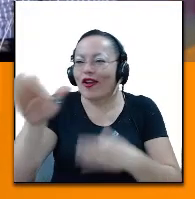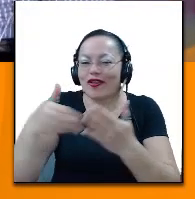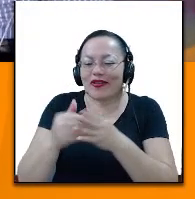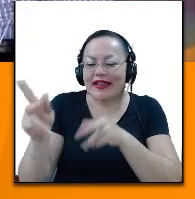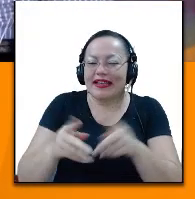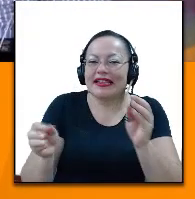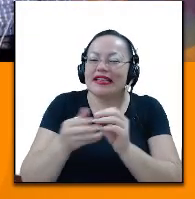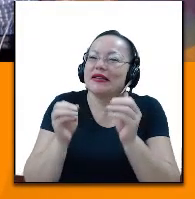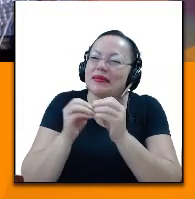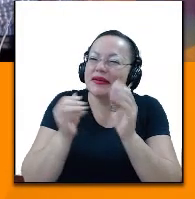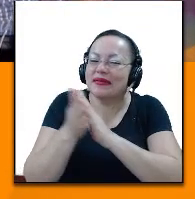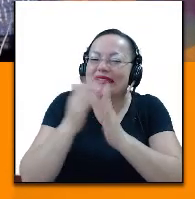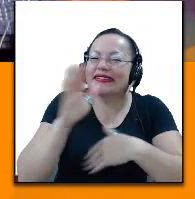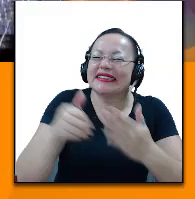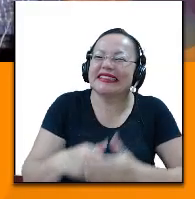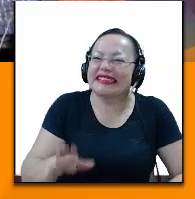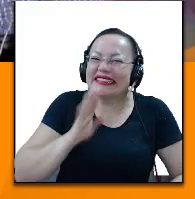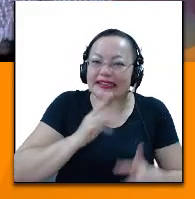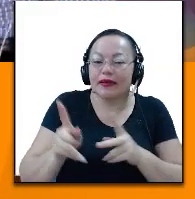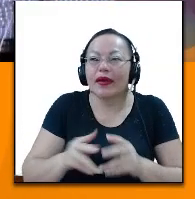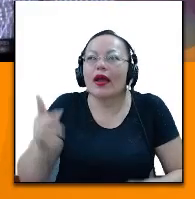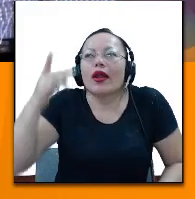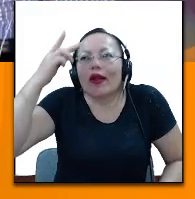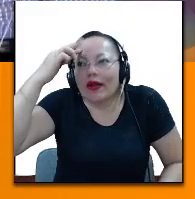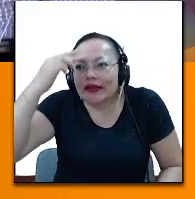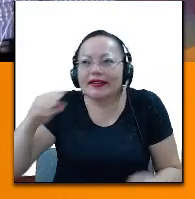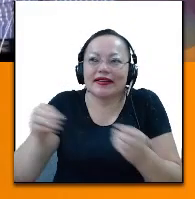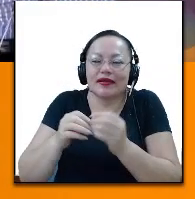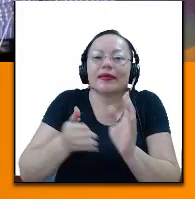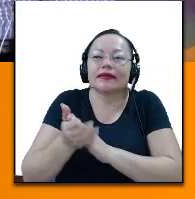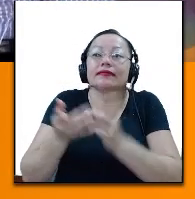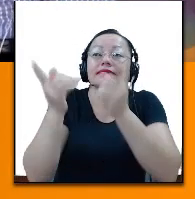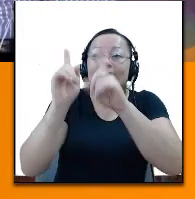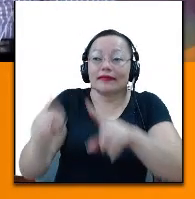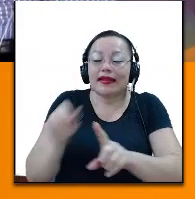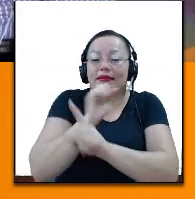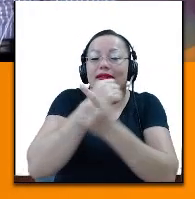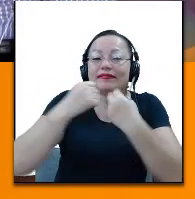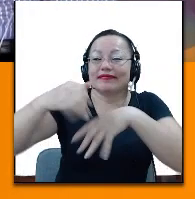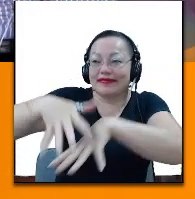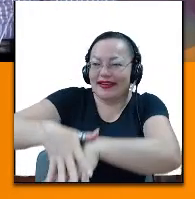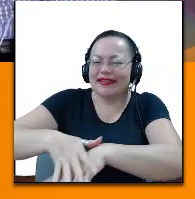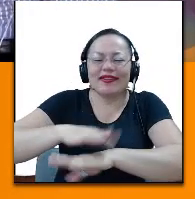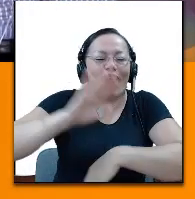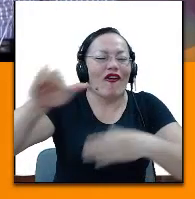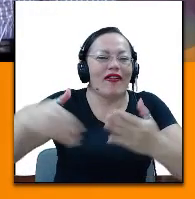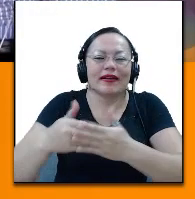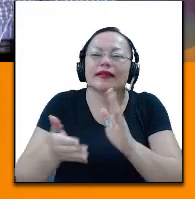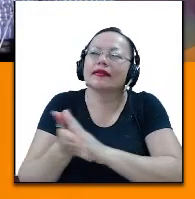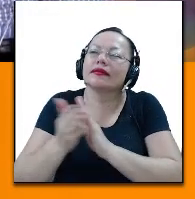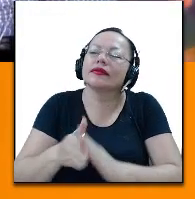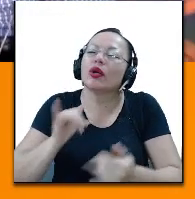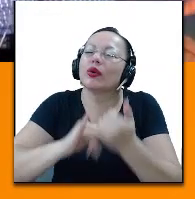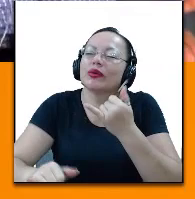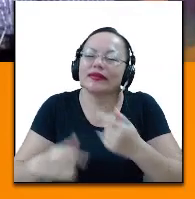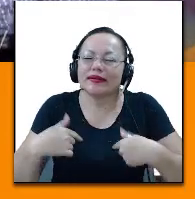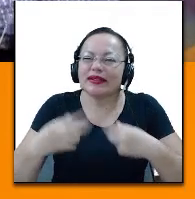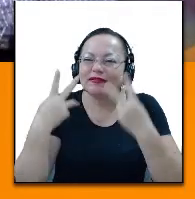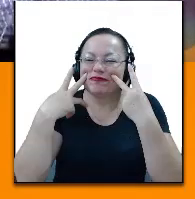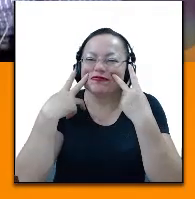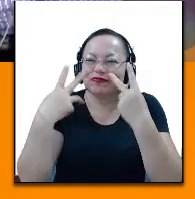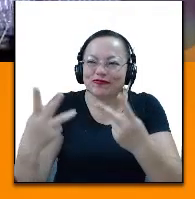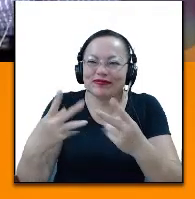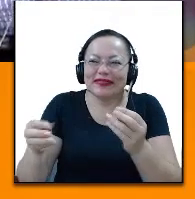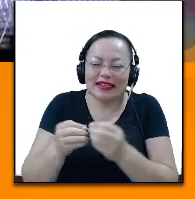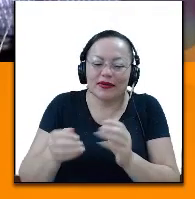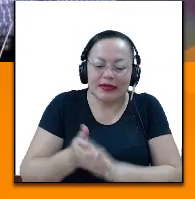a sus alrededores, para que, y obviamente también lo ha hecho por las redes sociales, ellos... El último que vi, y pues que estuve presente